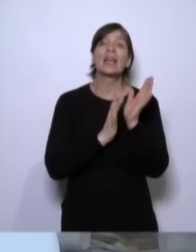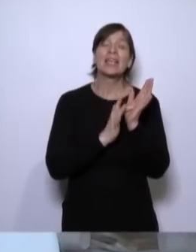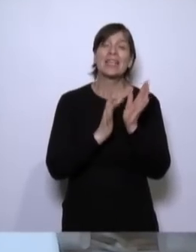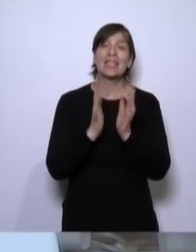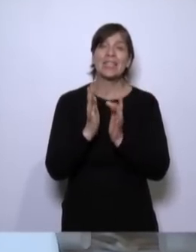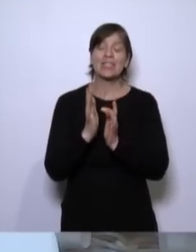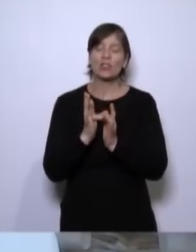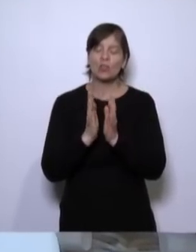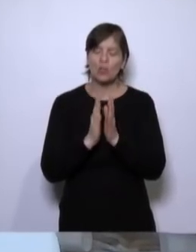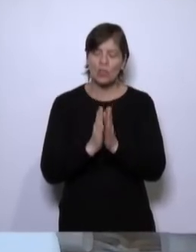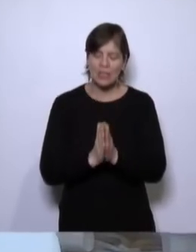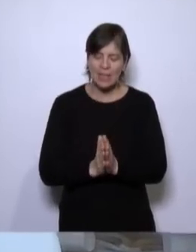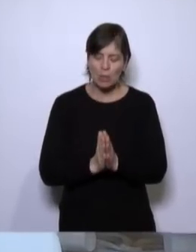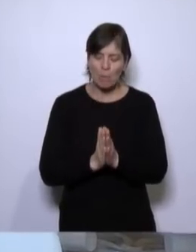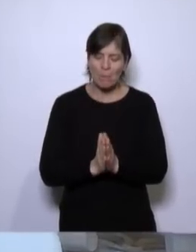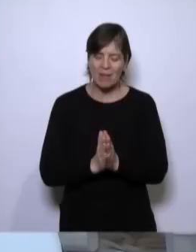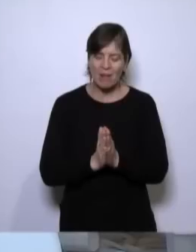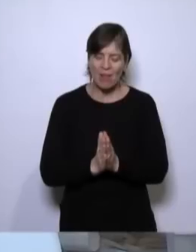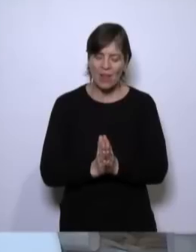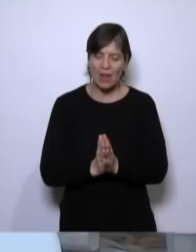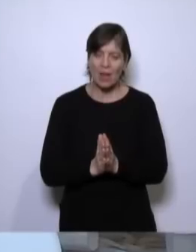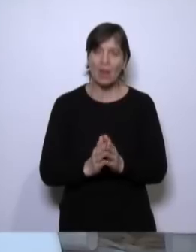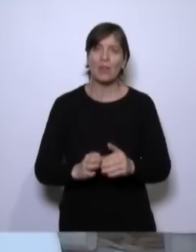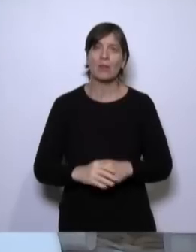Cristo, Cristo, ten